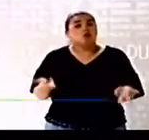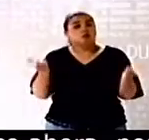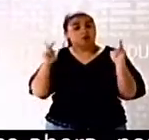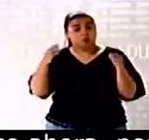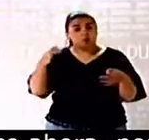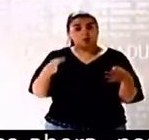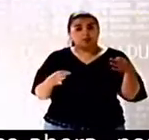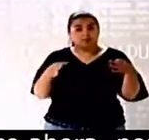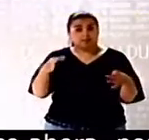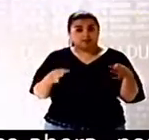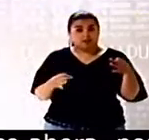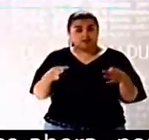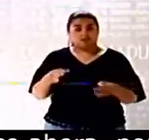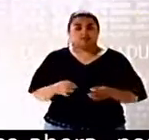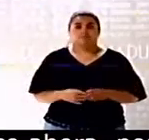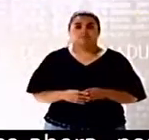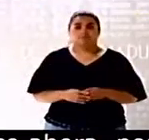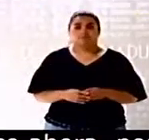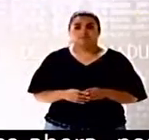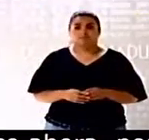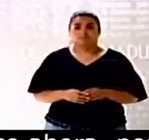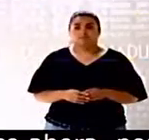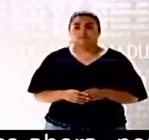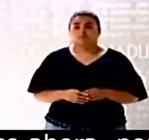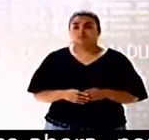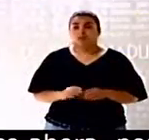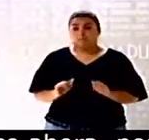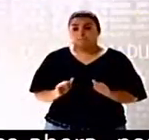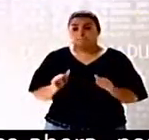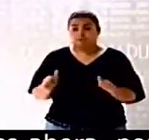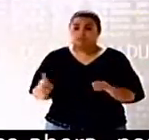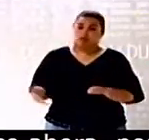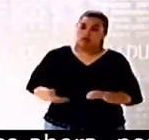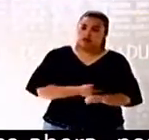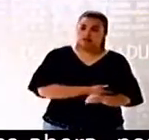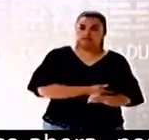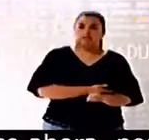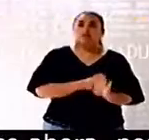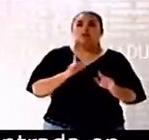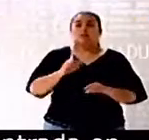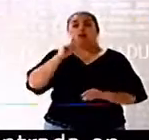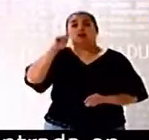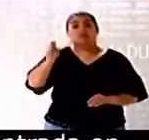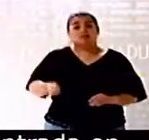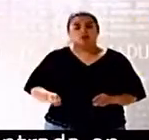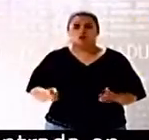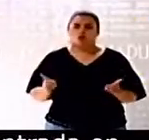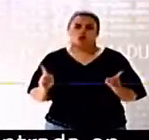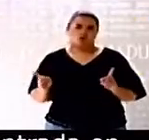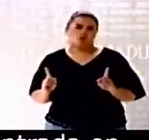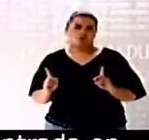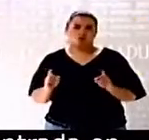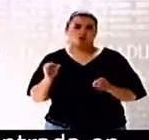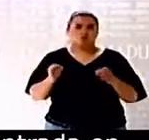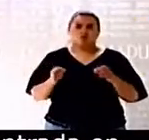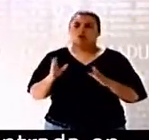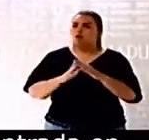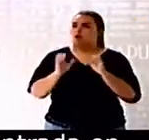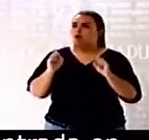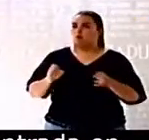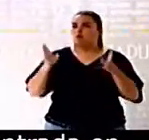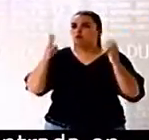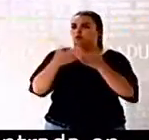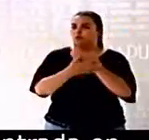judicial con anterioridad a la entrada en vigor y no una ratificación judicial del acuerdo del Consejo de